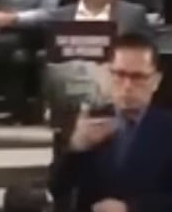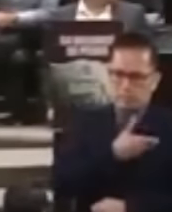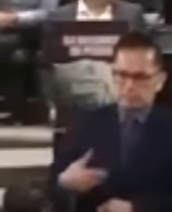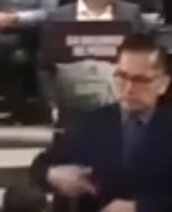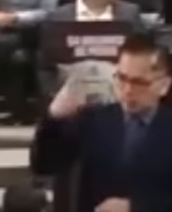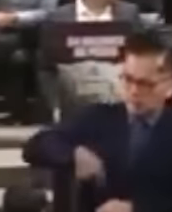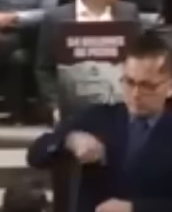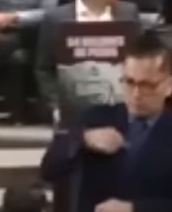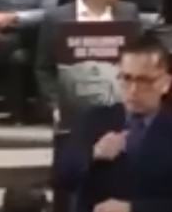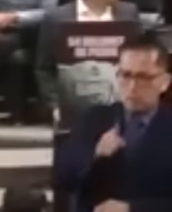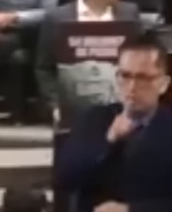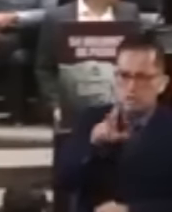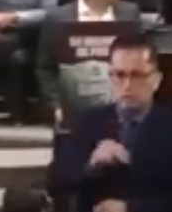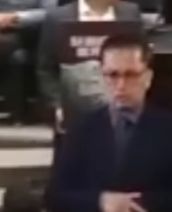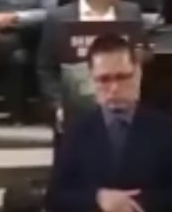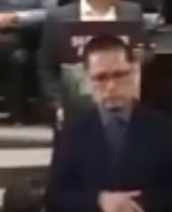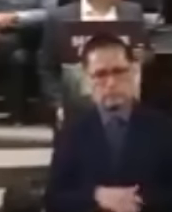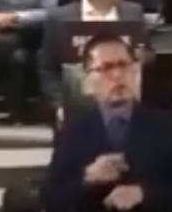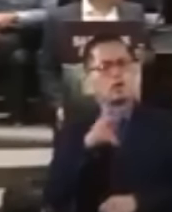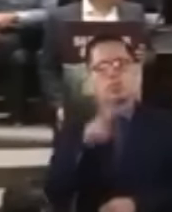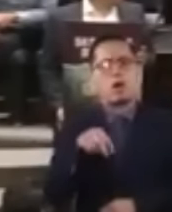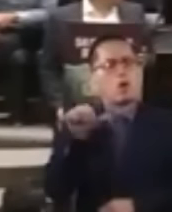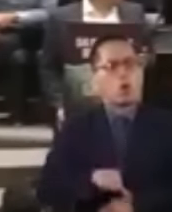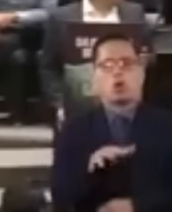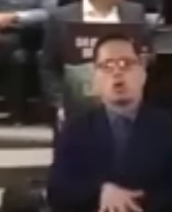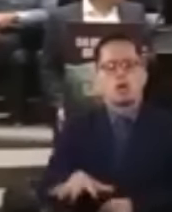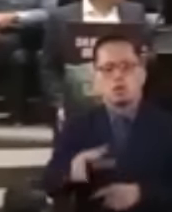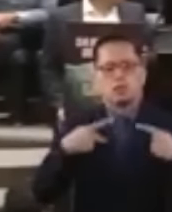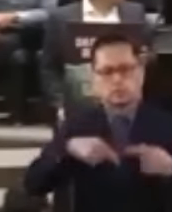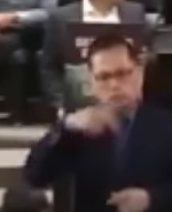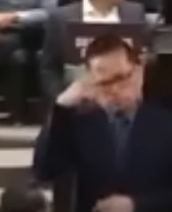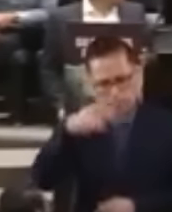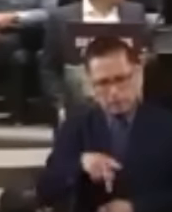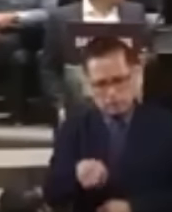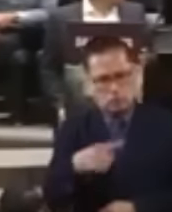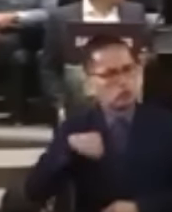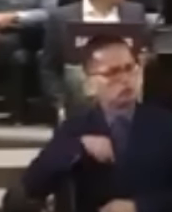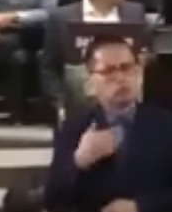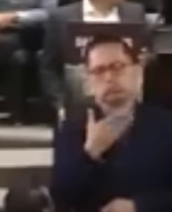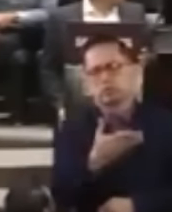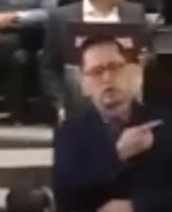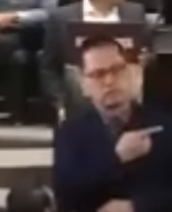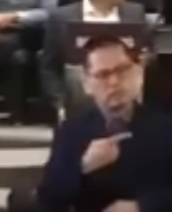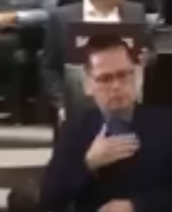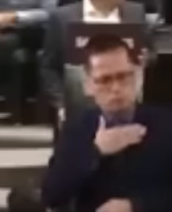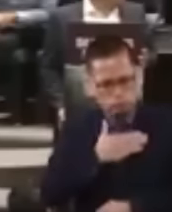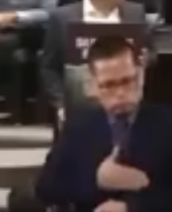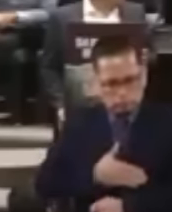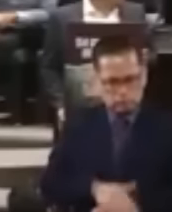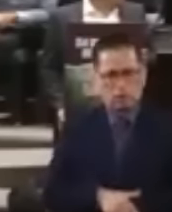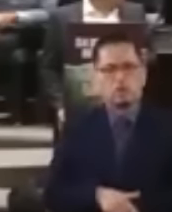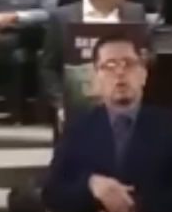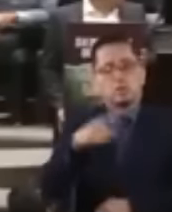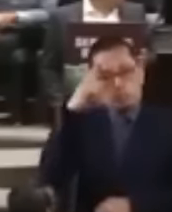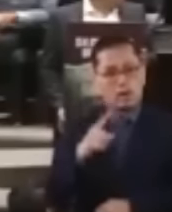Y no me va a censurar porque hoy las mexicanas y los mexicanos exigimos justicia y que los recursos